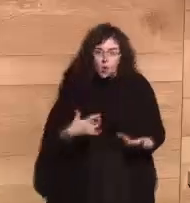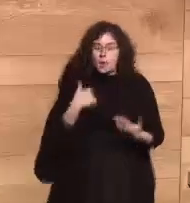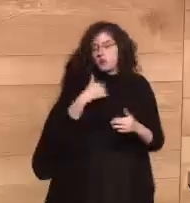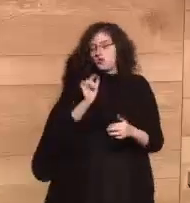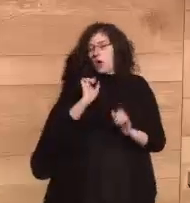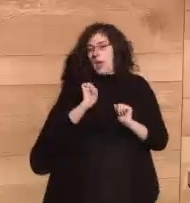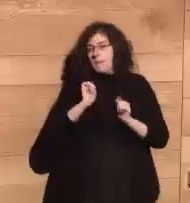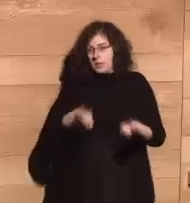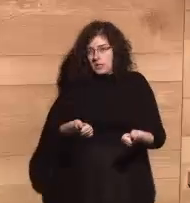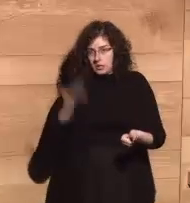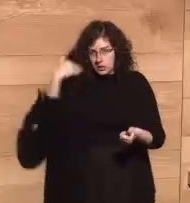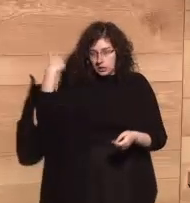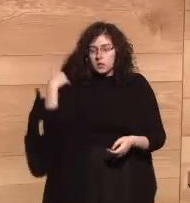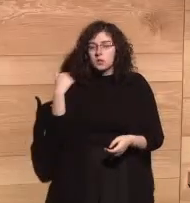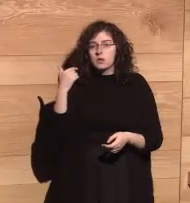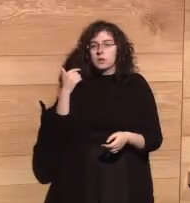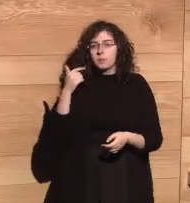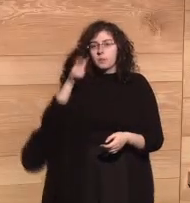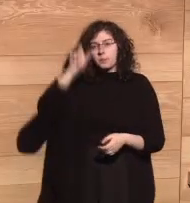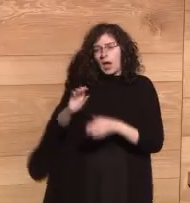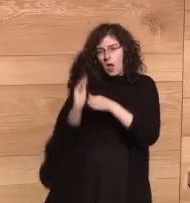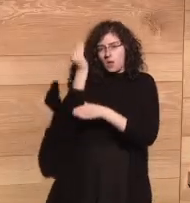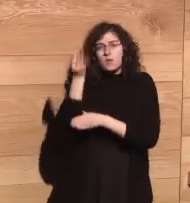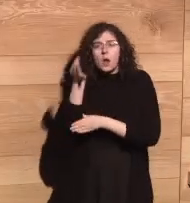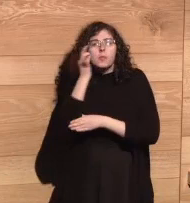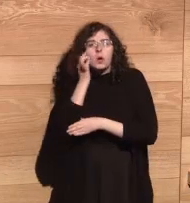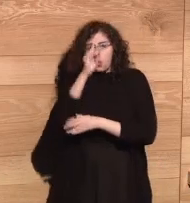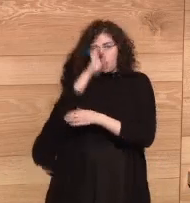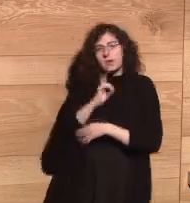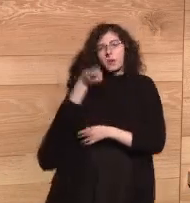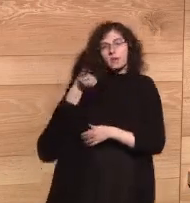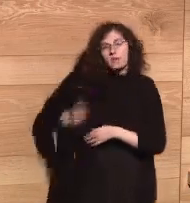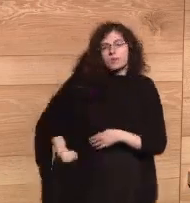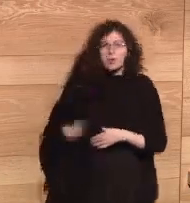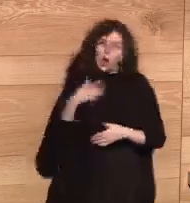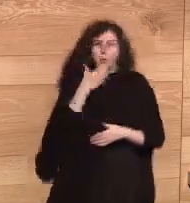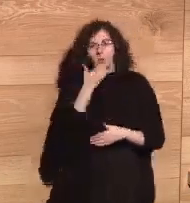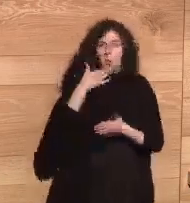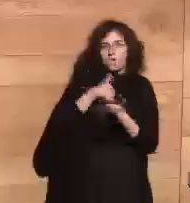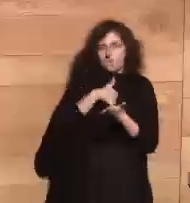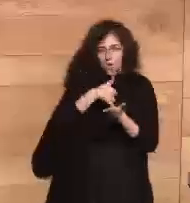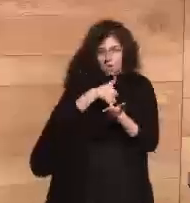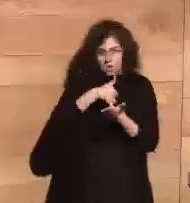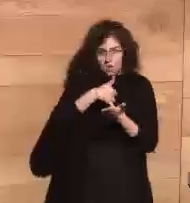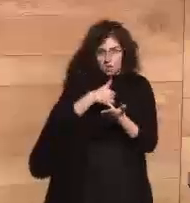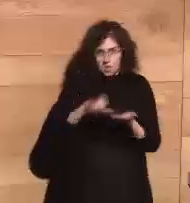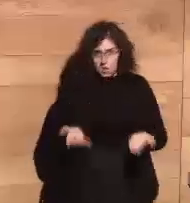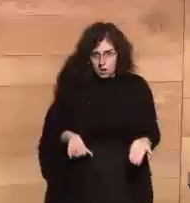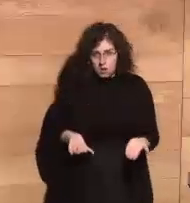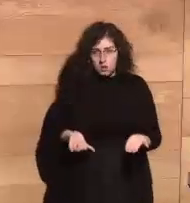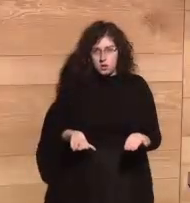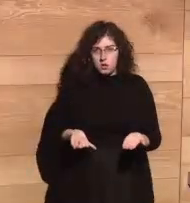empecé yo creo que tiene la figura de la mujer como un perfil profesional más frágil, ¿vale? Entonces pues digamos que